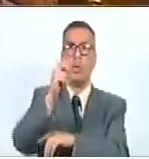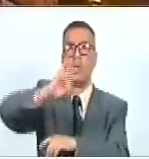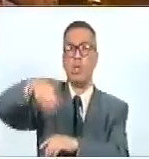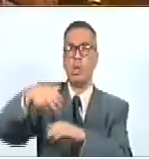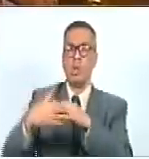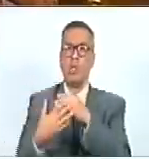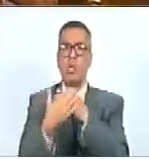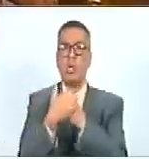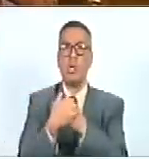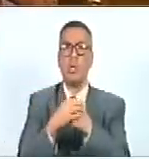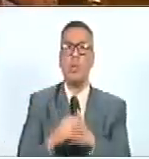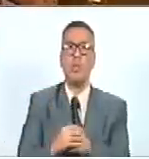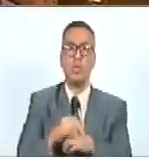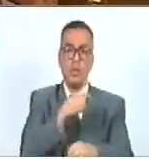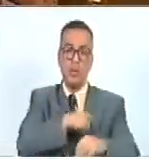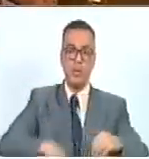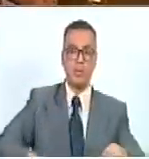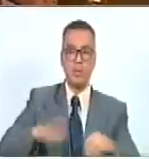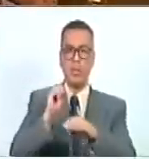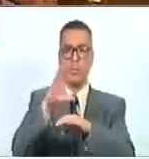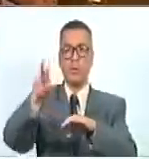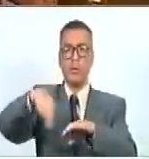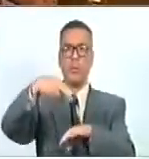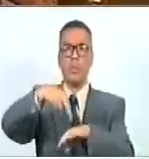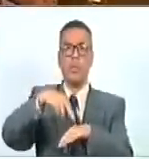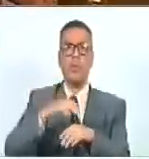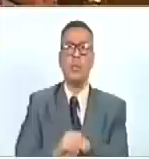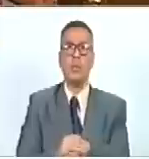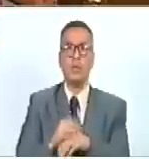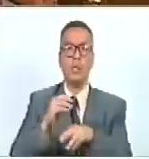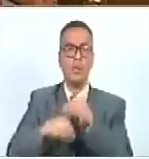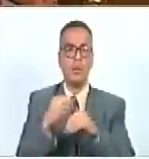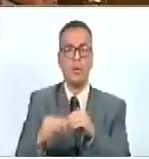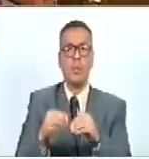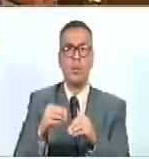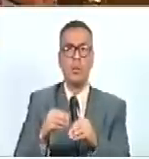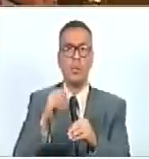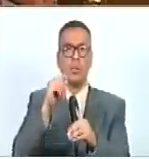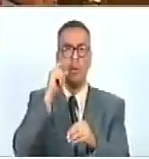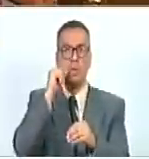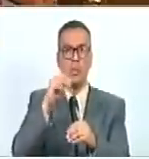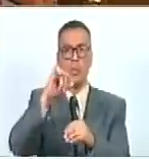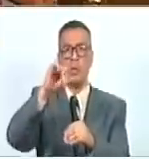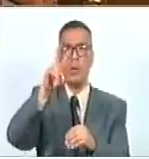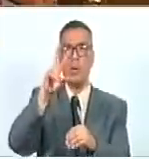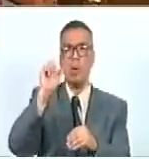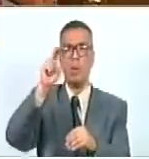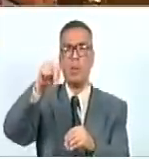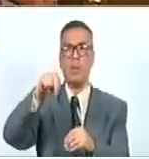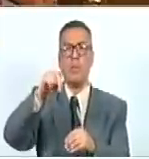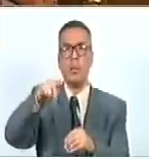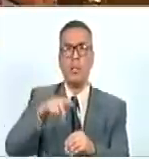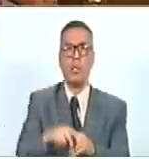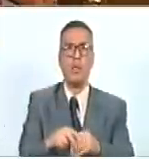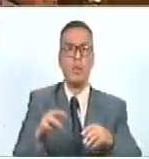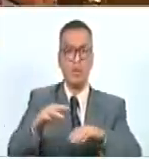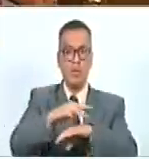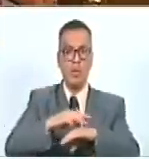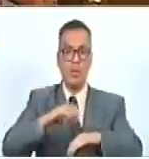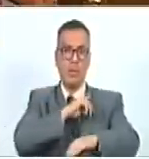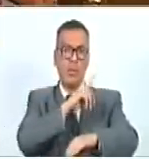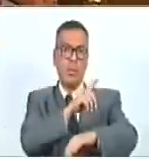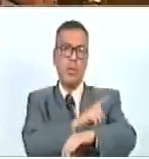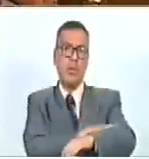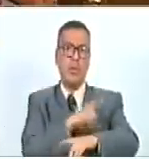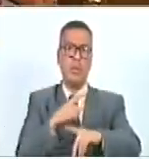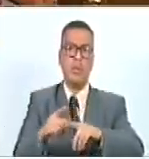Rodríguez Gómez, presidente de la Asamblea Nacional, suscrita por el ciudadano Iván Eduardo Gil Pinto, ministro del Poder Popular